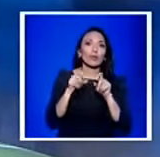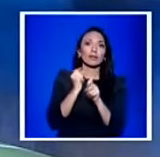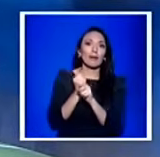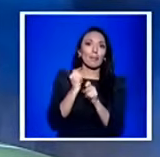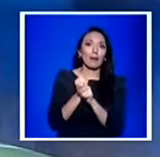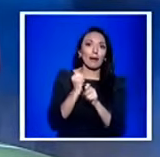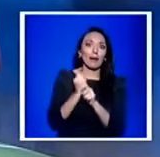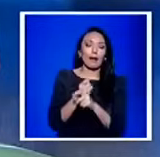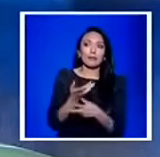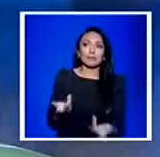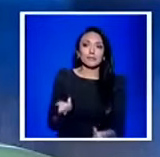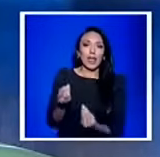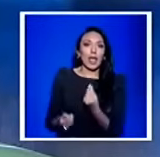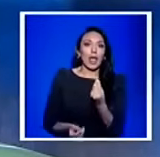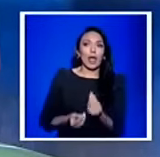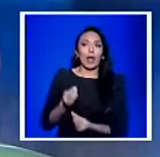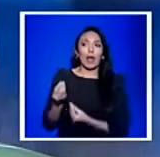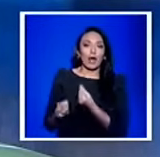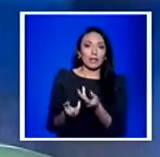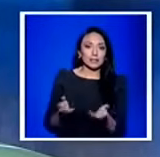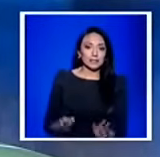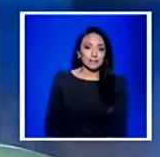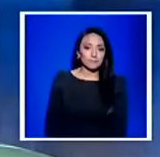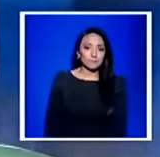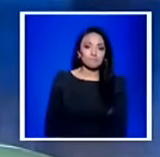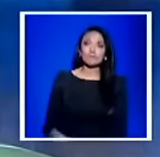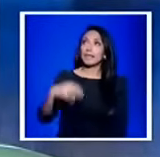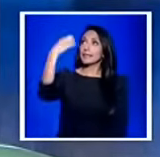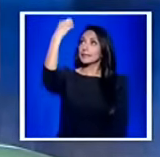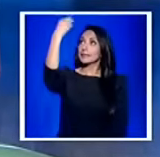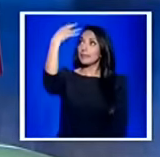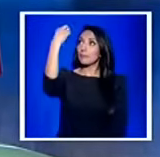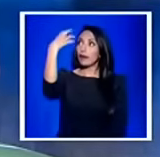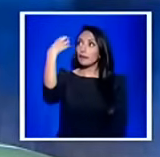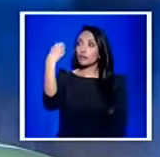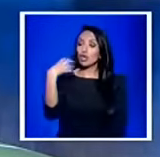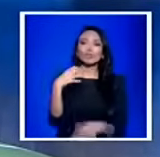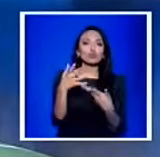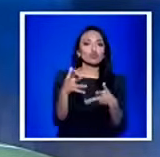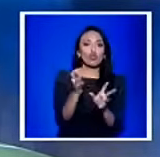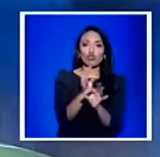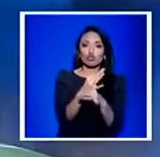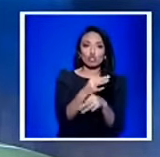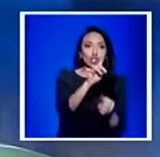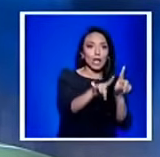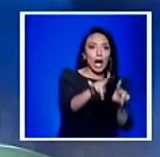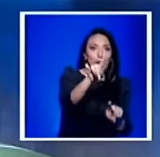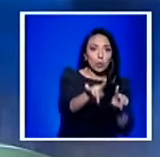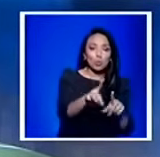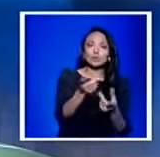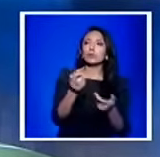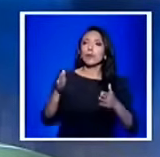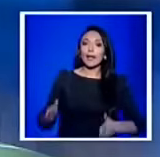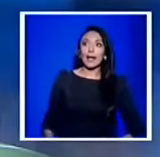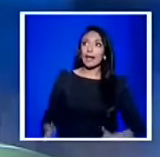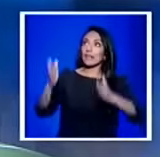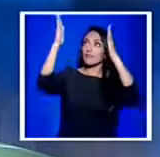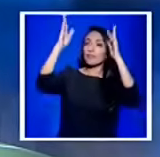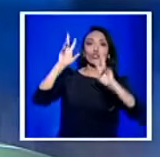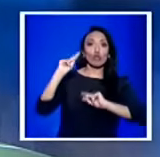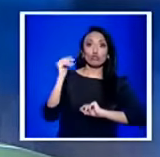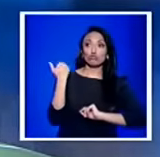expresando en las redes sociales que están preocupados. Los semáforos tampoco están funcionando. Hay preocupación en aquellos edificios que no